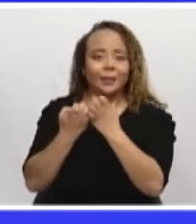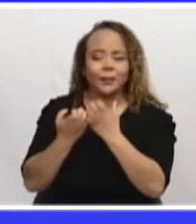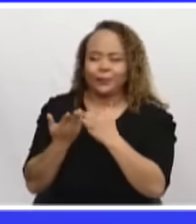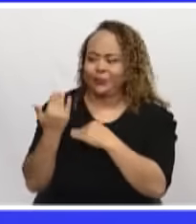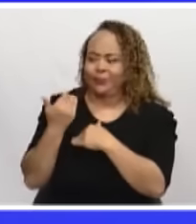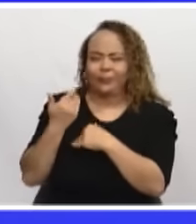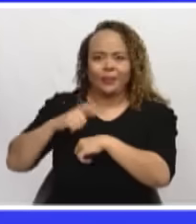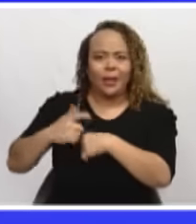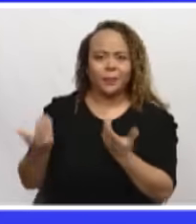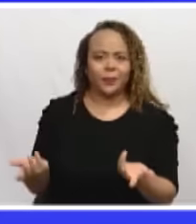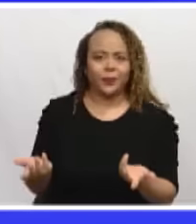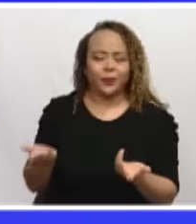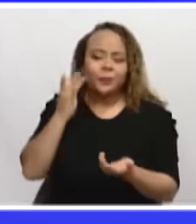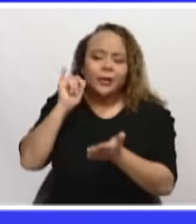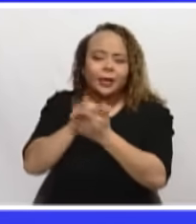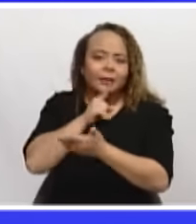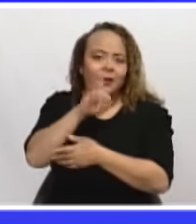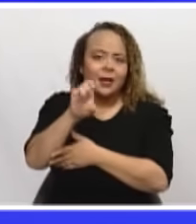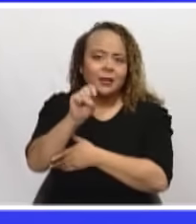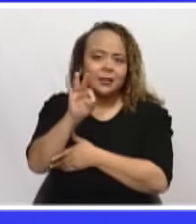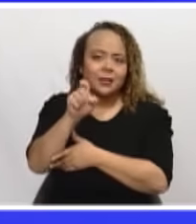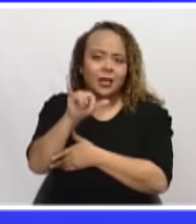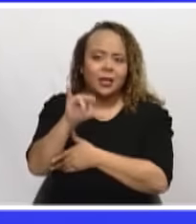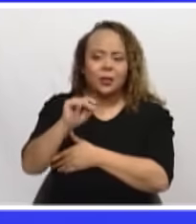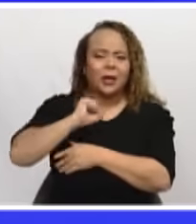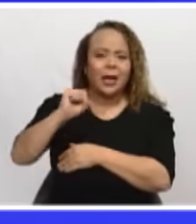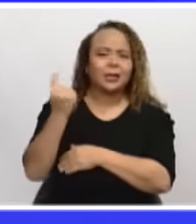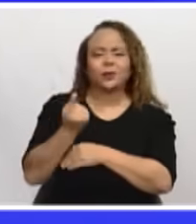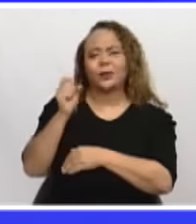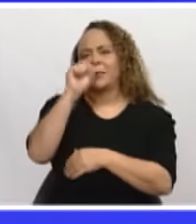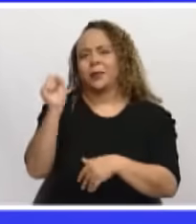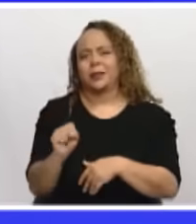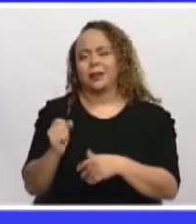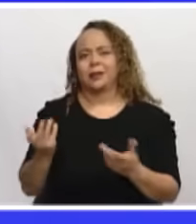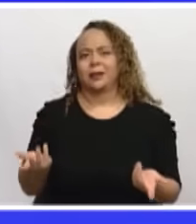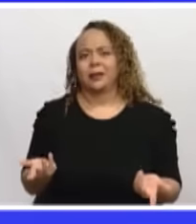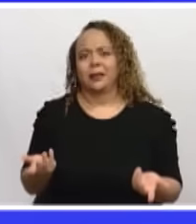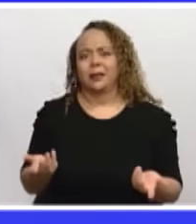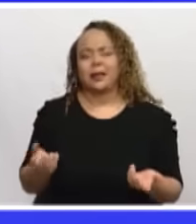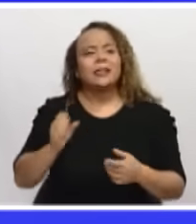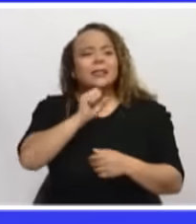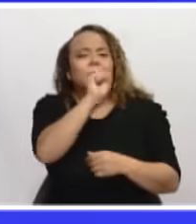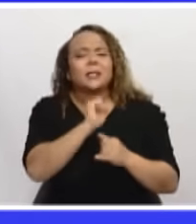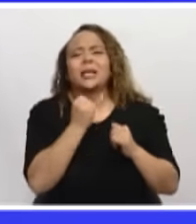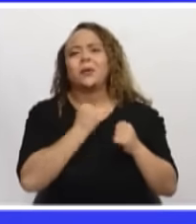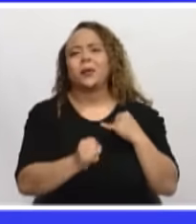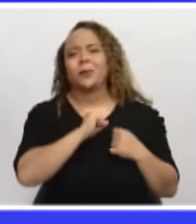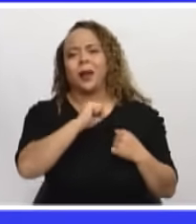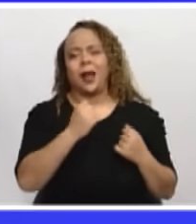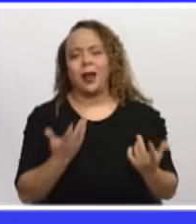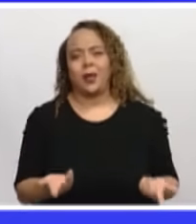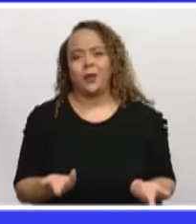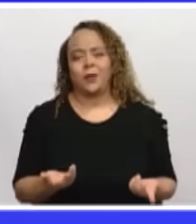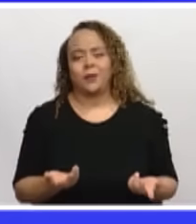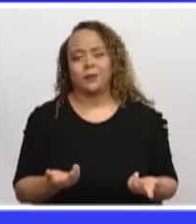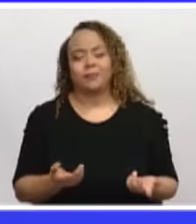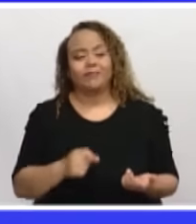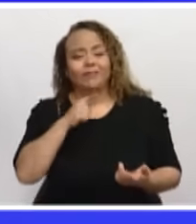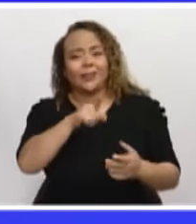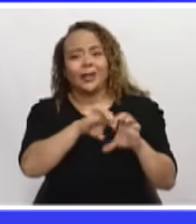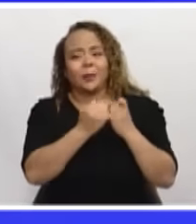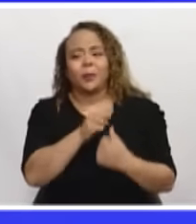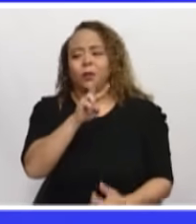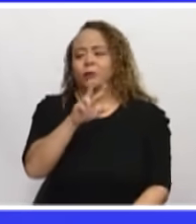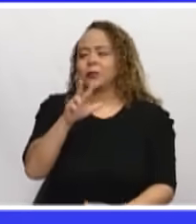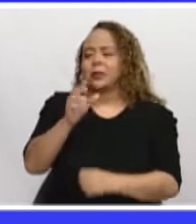hace muy buen tiempo porque este Real Estelí no le gana solo a sapriza real sapriza es el último que le ha ganado pero este real estel viene dos